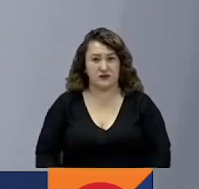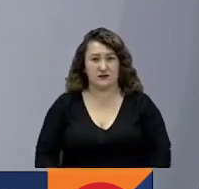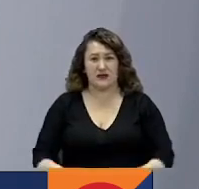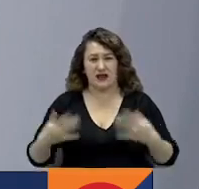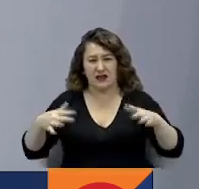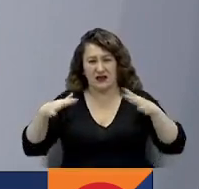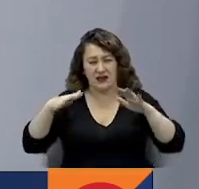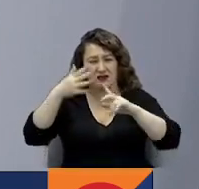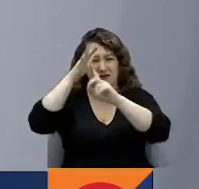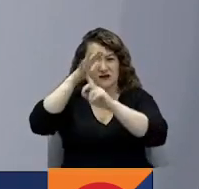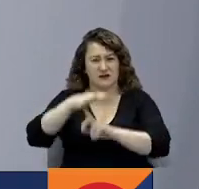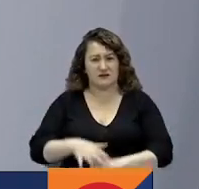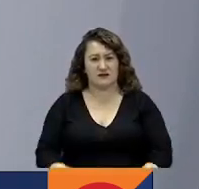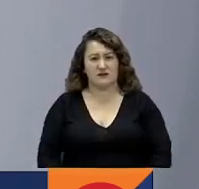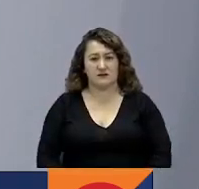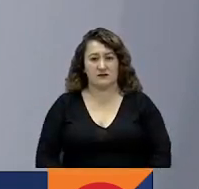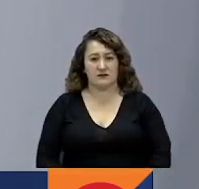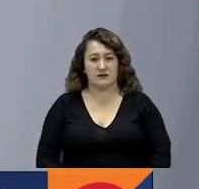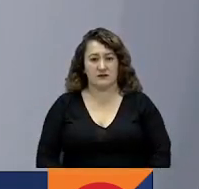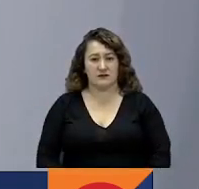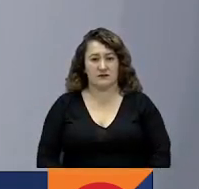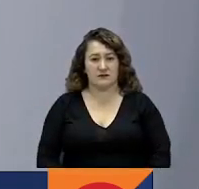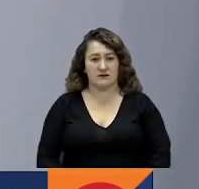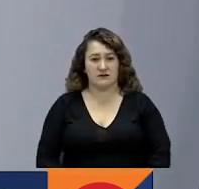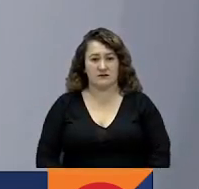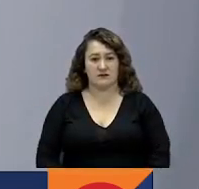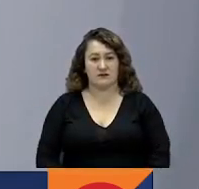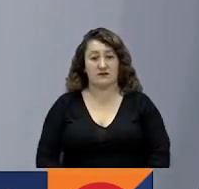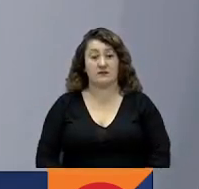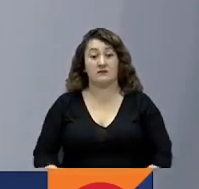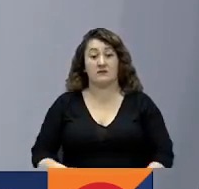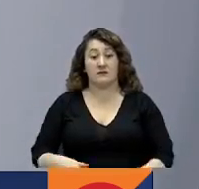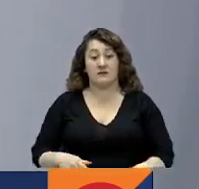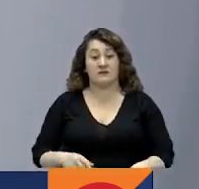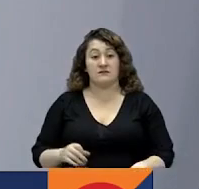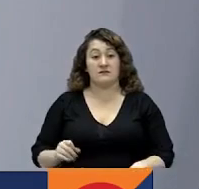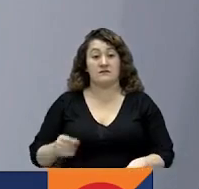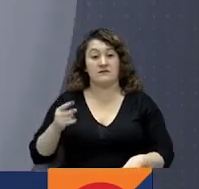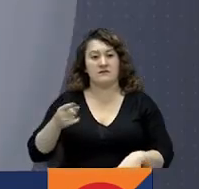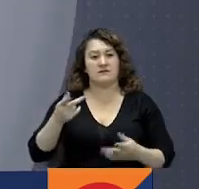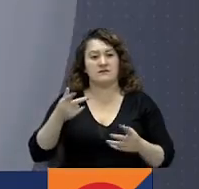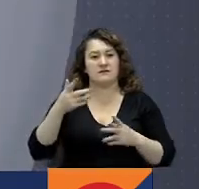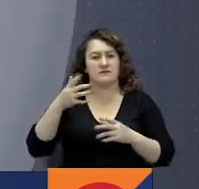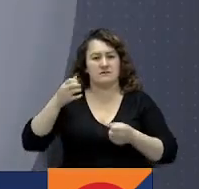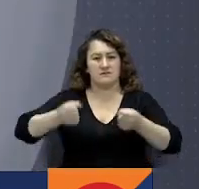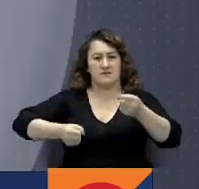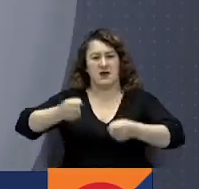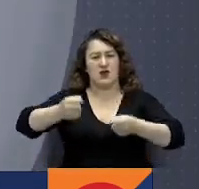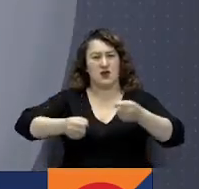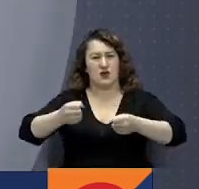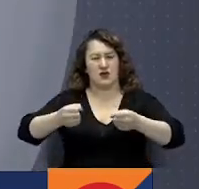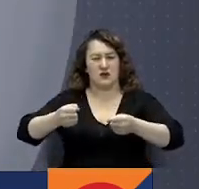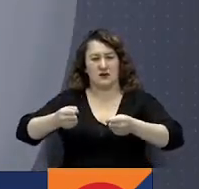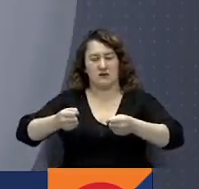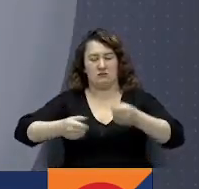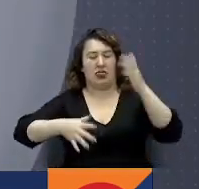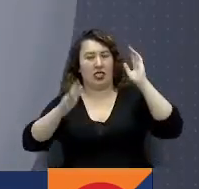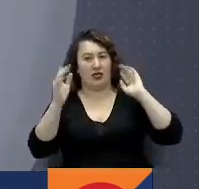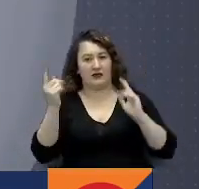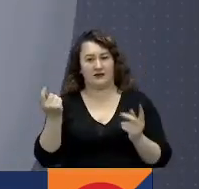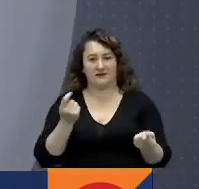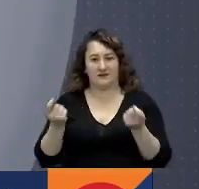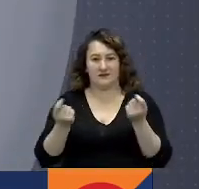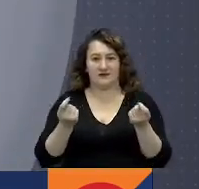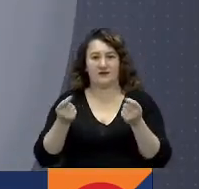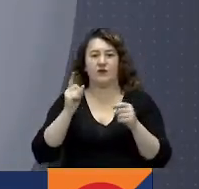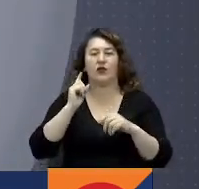helicóptero! ¡Se cayó, boludo! ¡Se cayó un helicóptero! Las primeras pesquisas arrojan que el piloto habría perdido el control de la aeronave al desprenderse el rotor que va